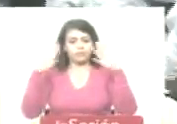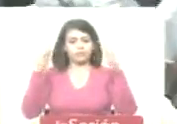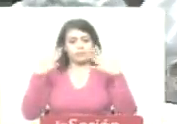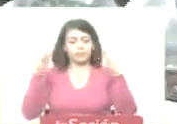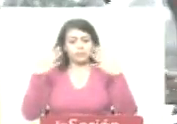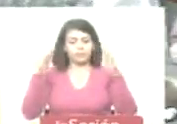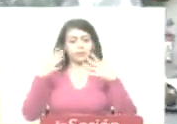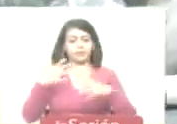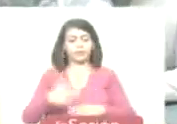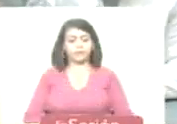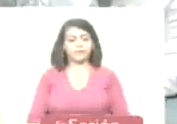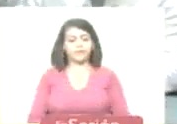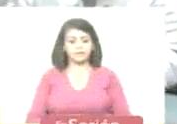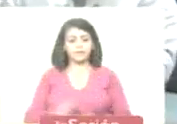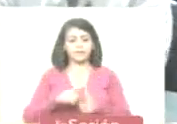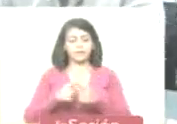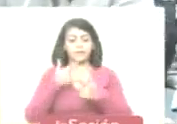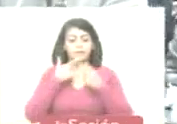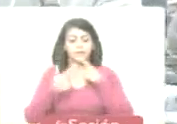¿Alguien más en este punto?